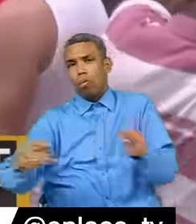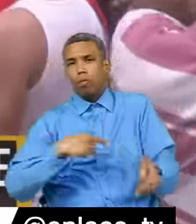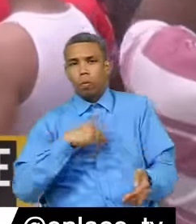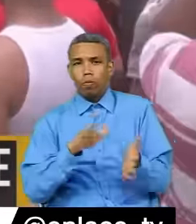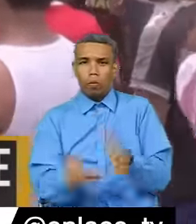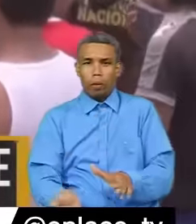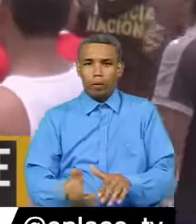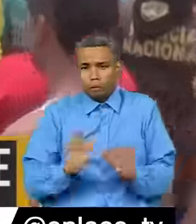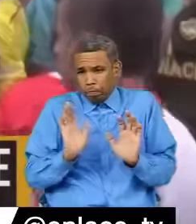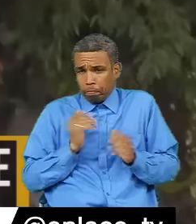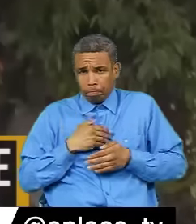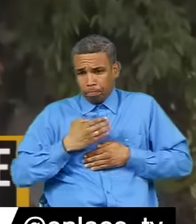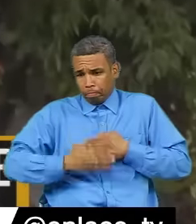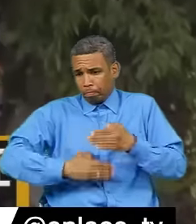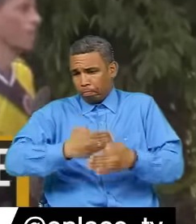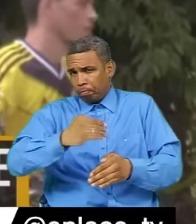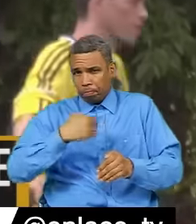ley,